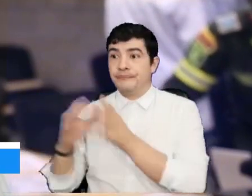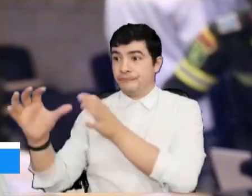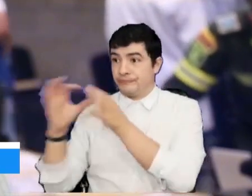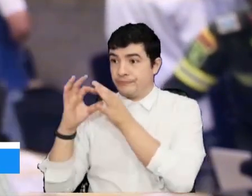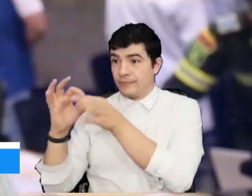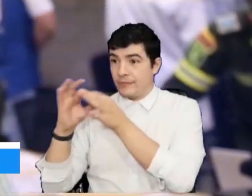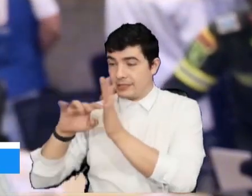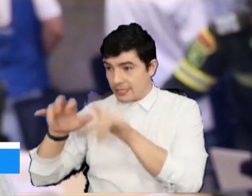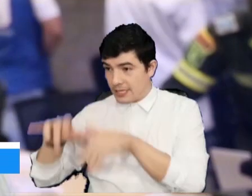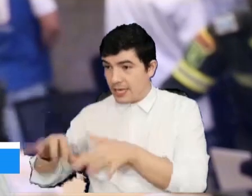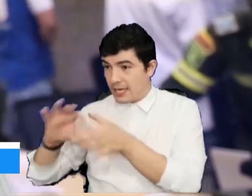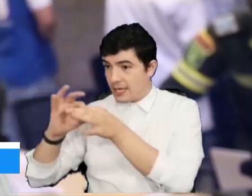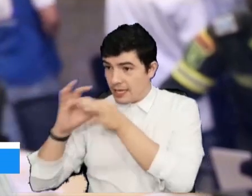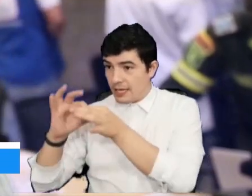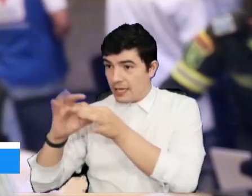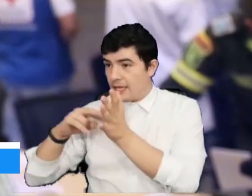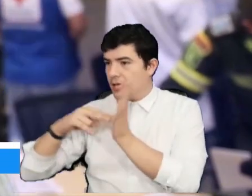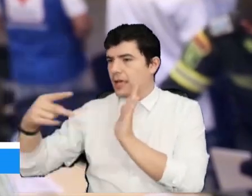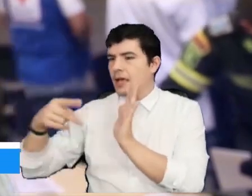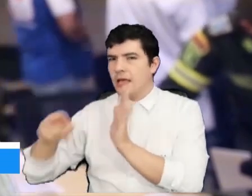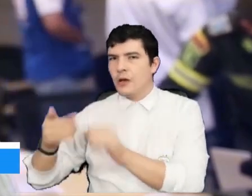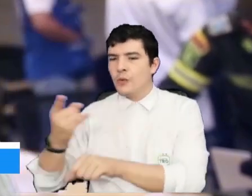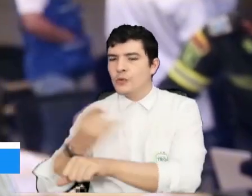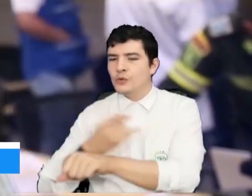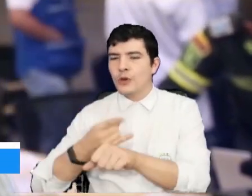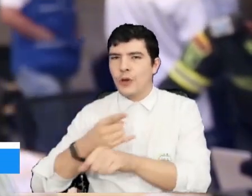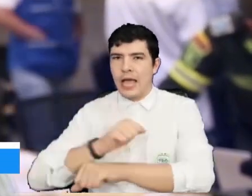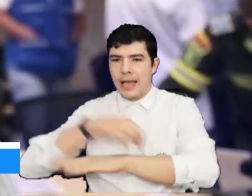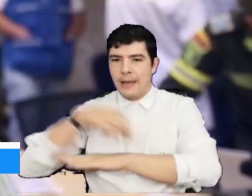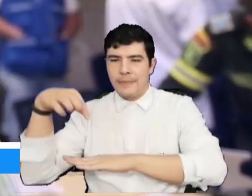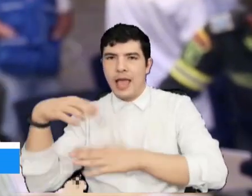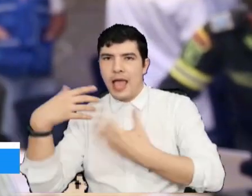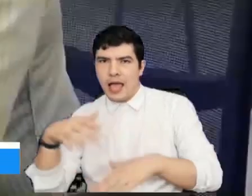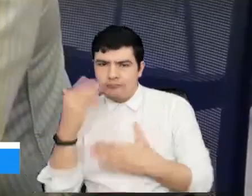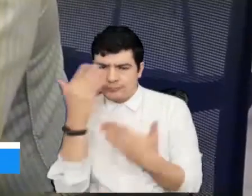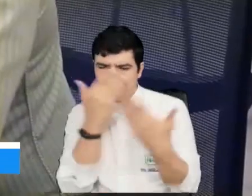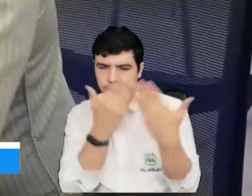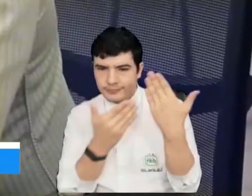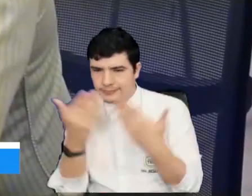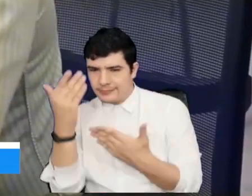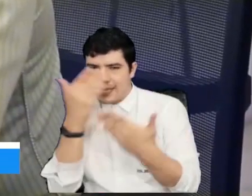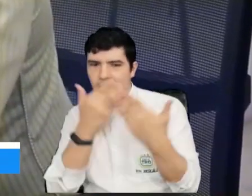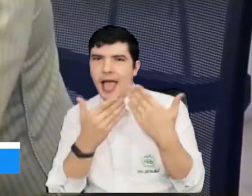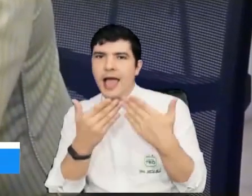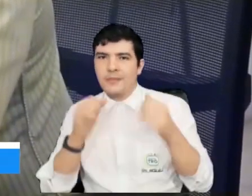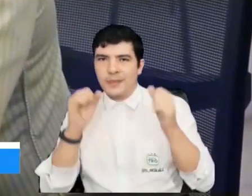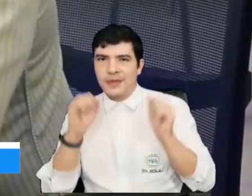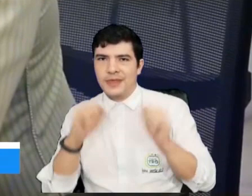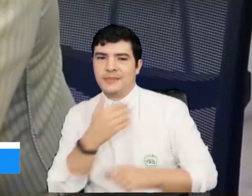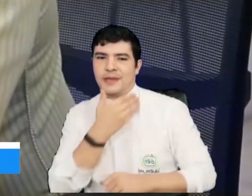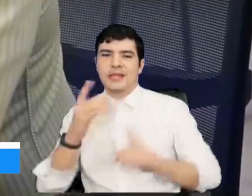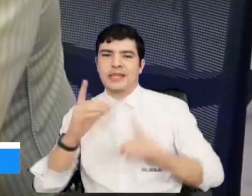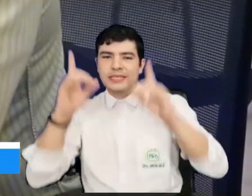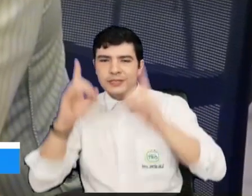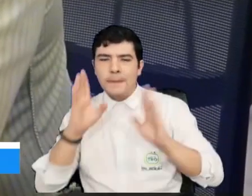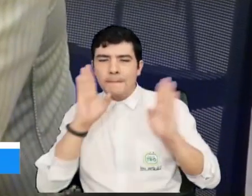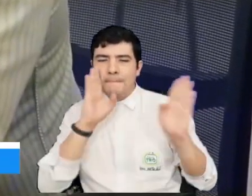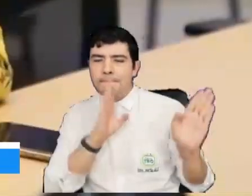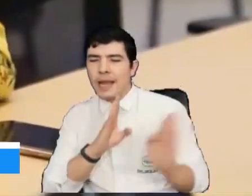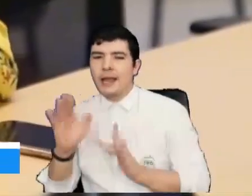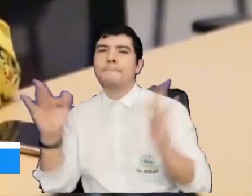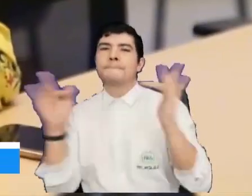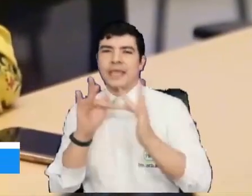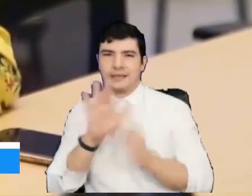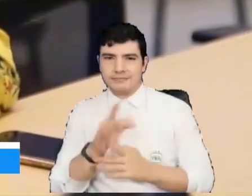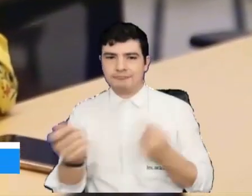mejores decisiones por las salas de epidemiología que tiene el puesto de mando unificado. La Gobernación de Santander indicó que se